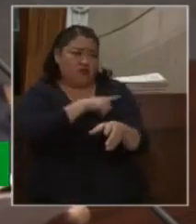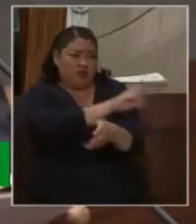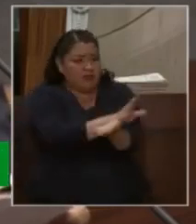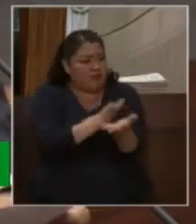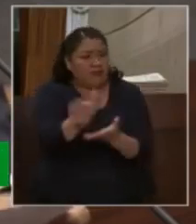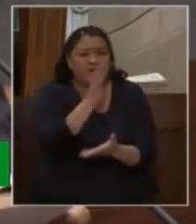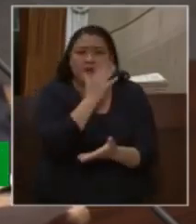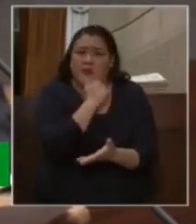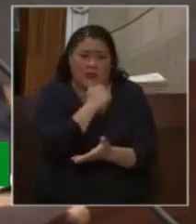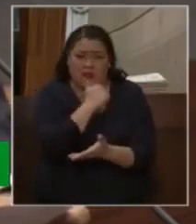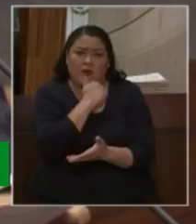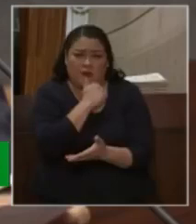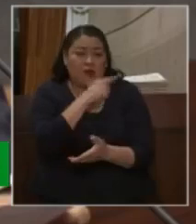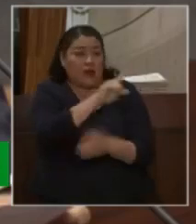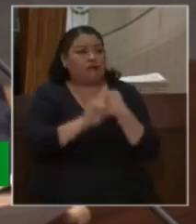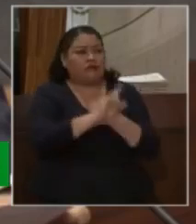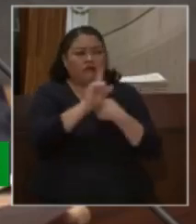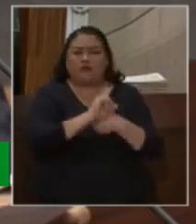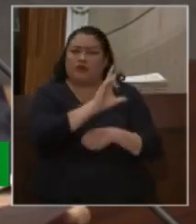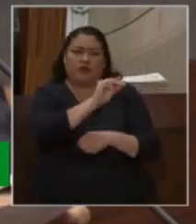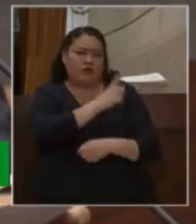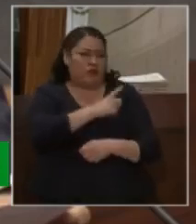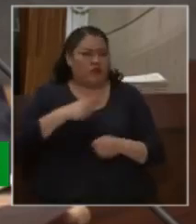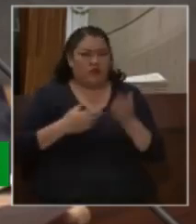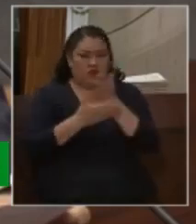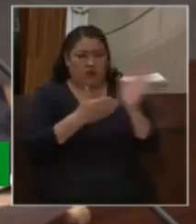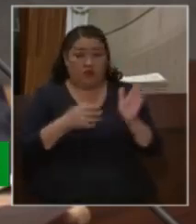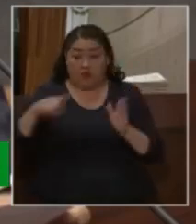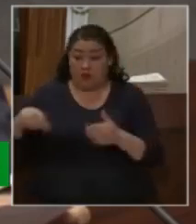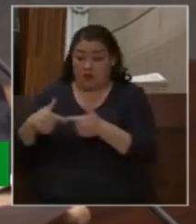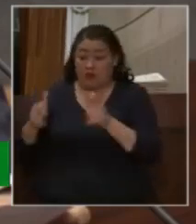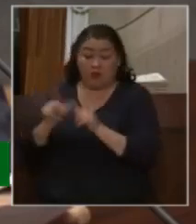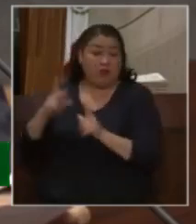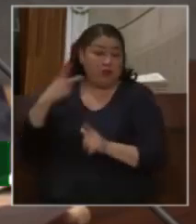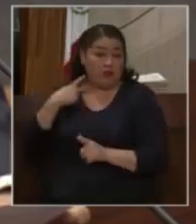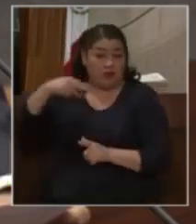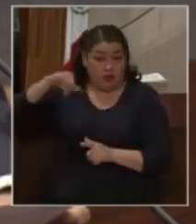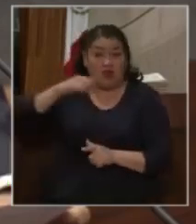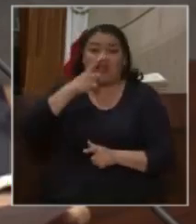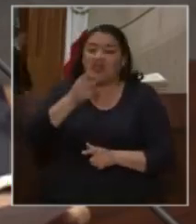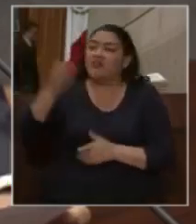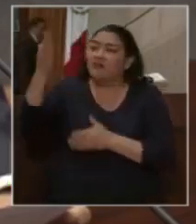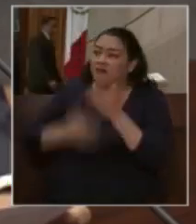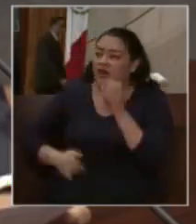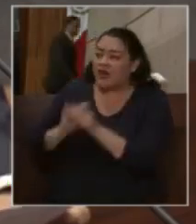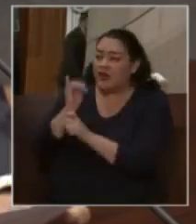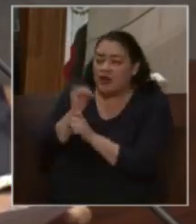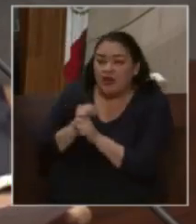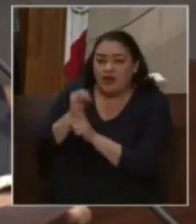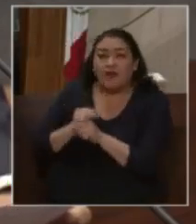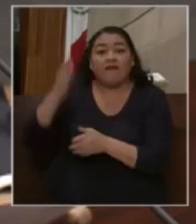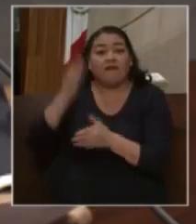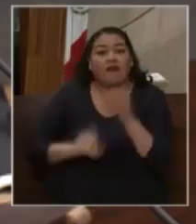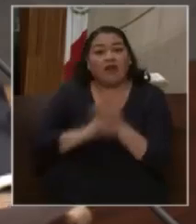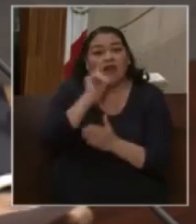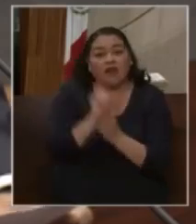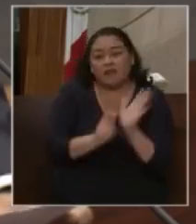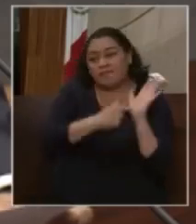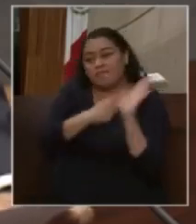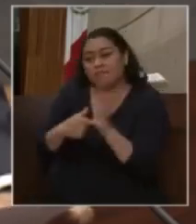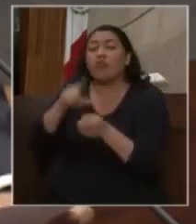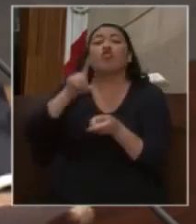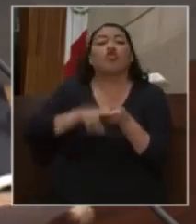no denunciados. De forma relevante, aduce la falta de exhaustividad en la investigación e indebida fundamentación y motivación de la